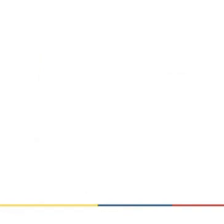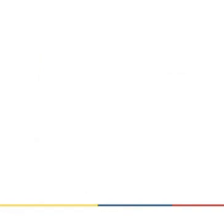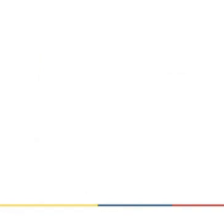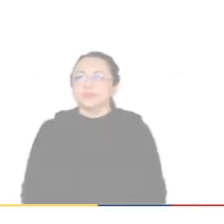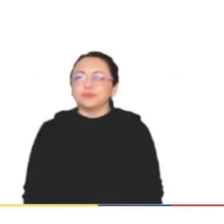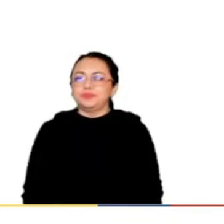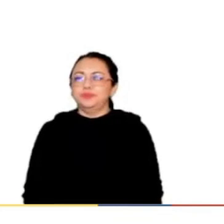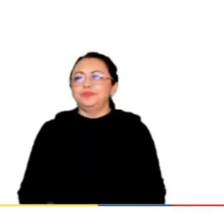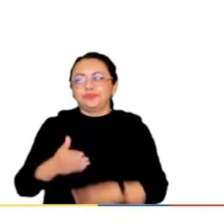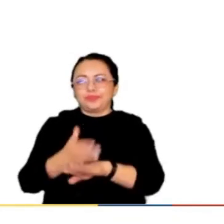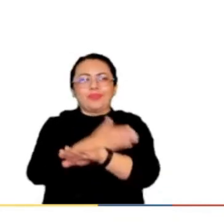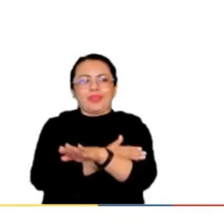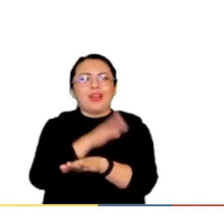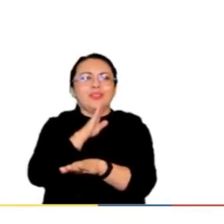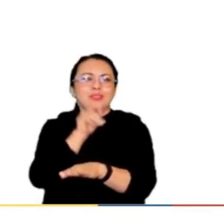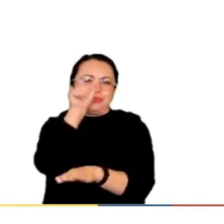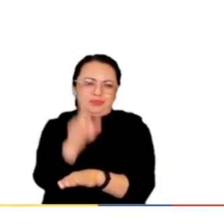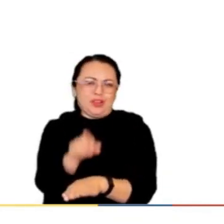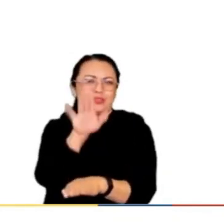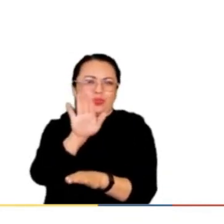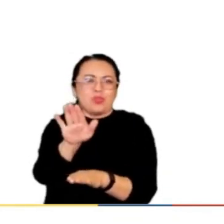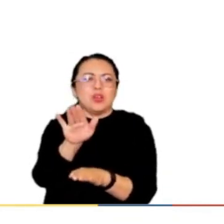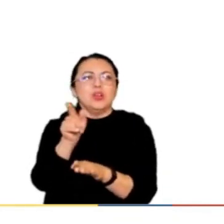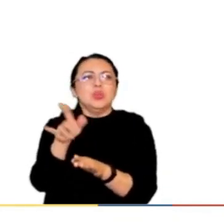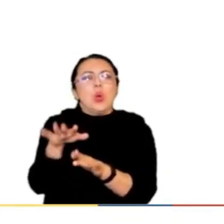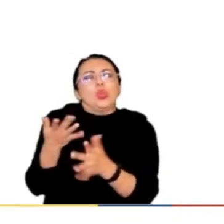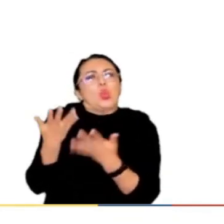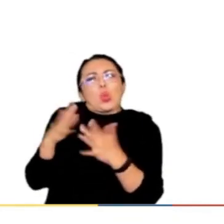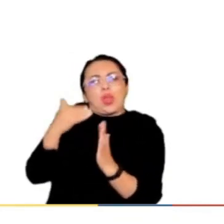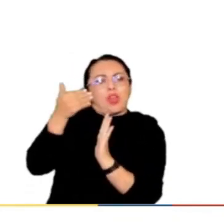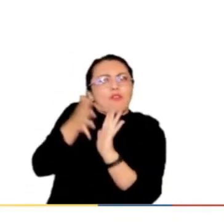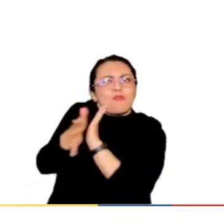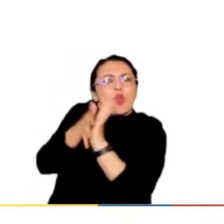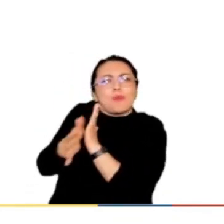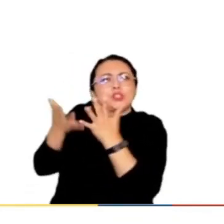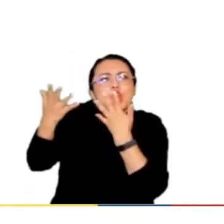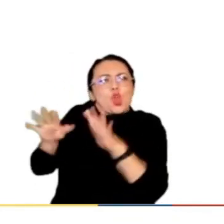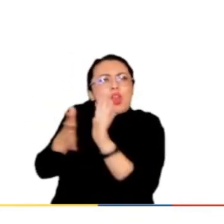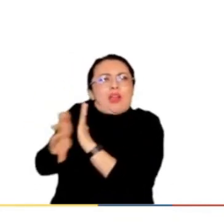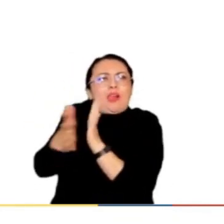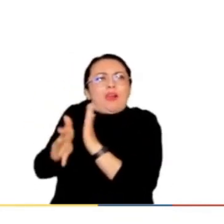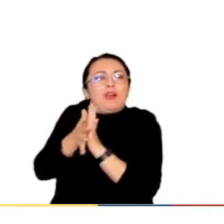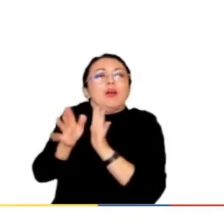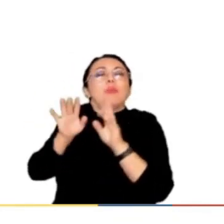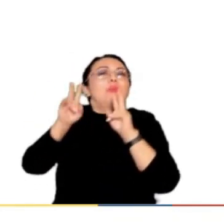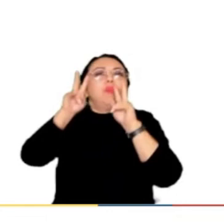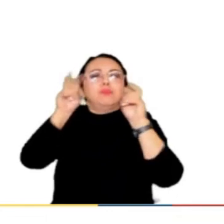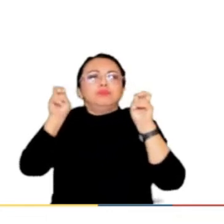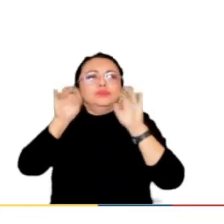cliente a entregar información que ya supuestamente ya lo estaba entregando,